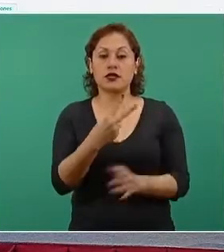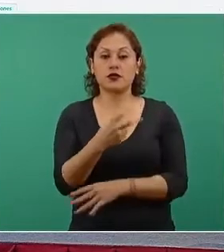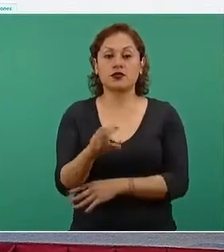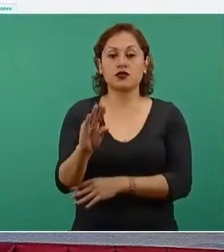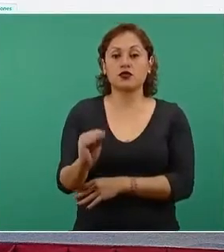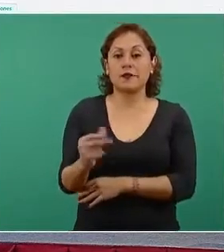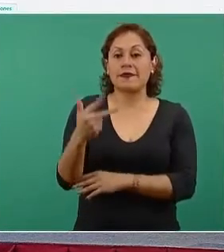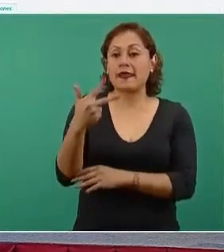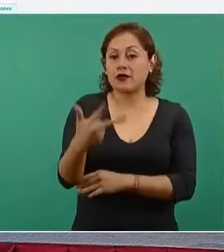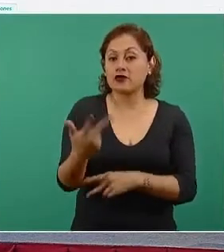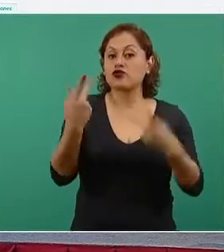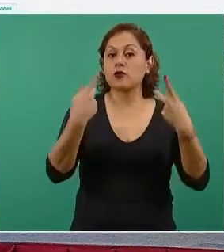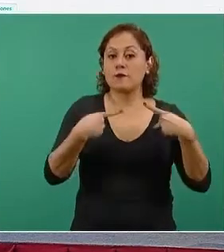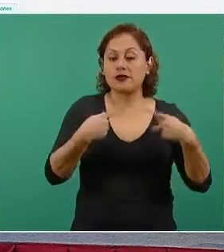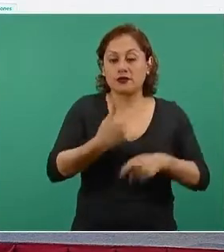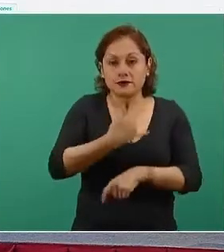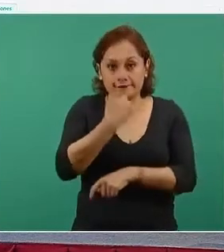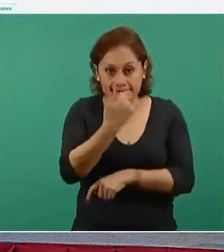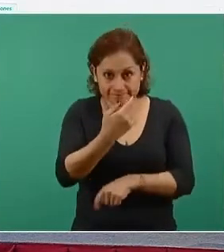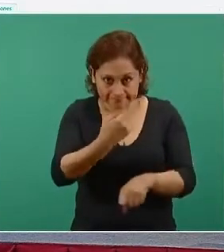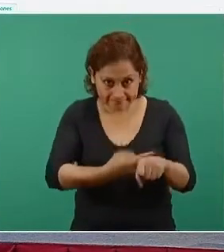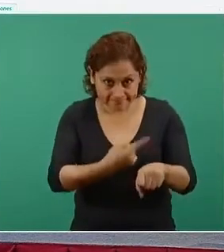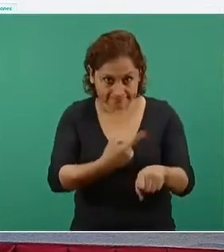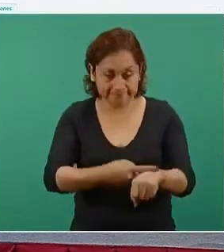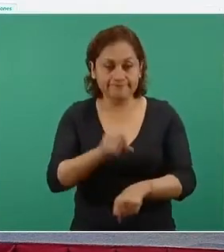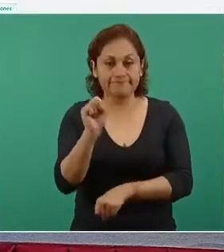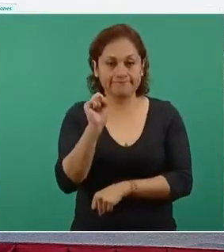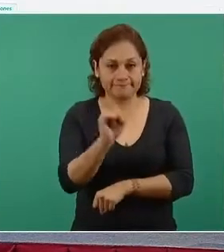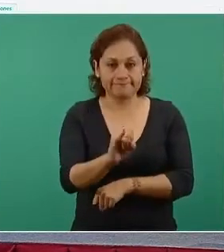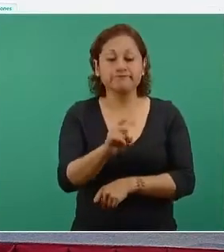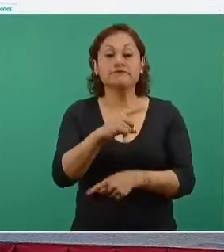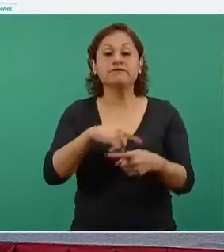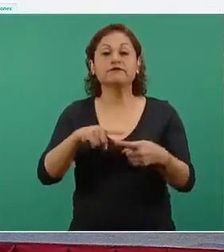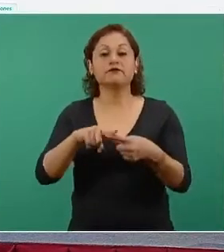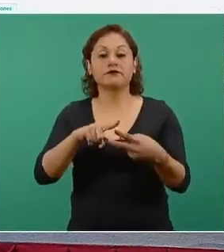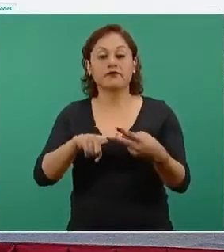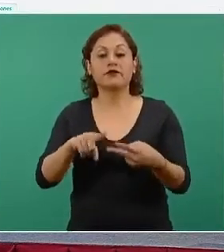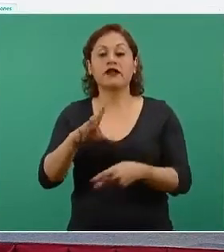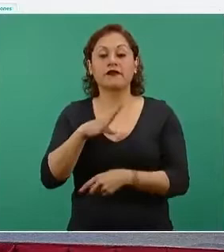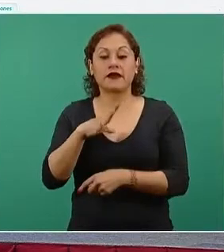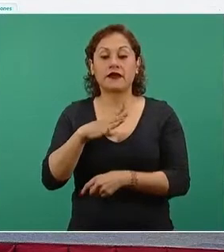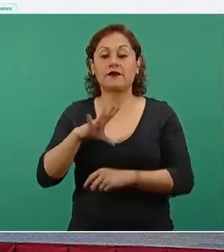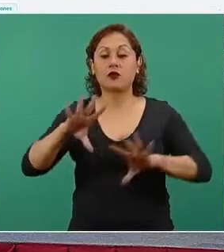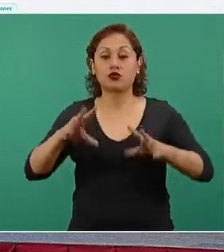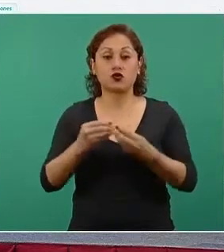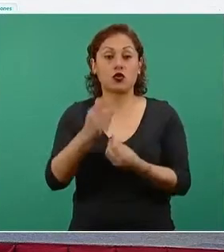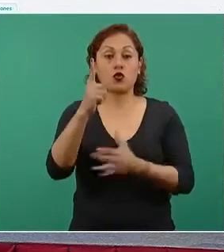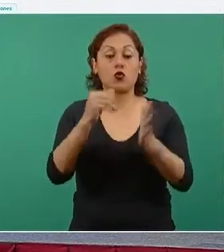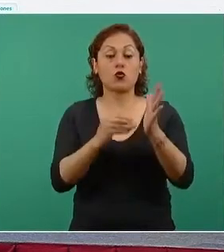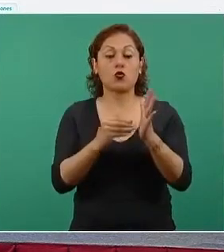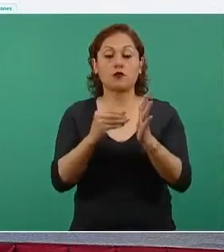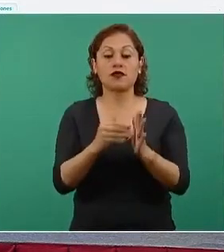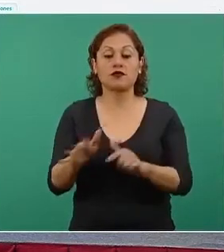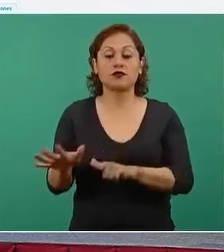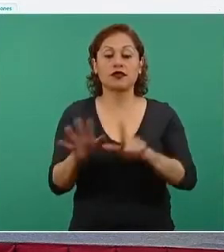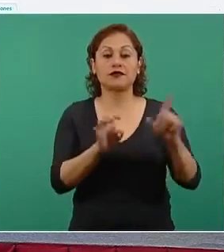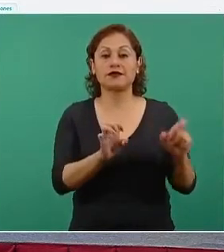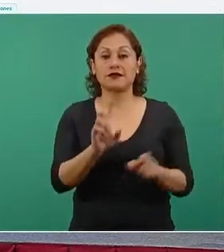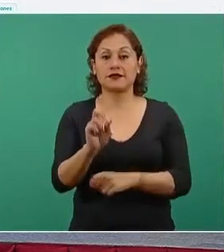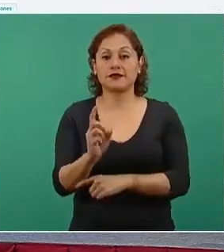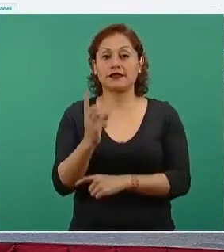2.388.298 casos estimados, y que a su vez contamos actualmente con ya más de 1.733.000